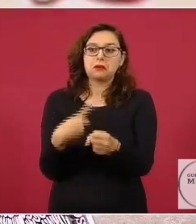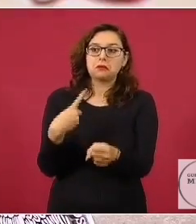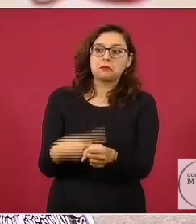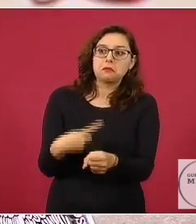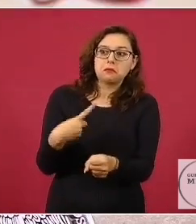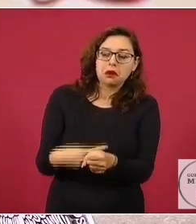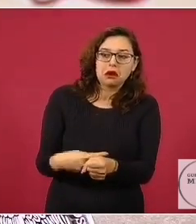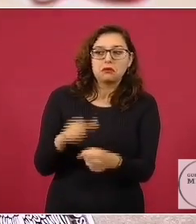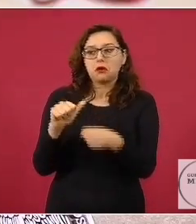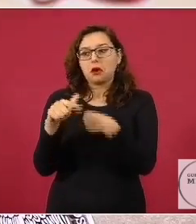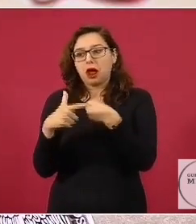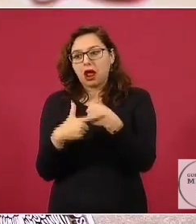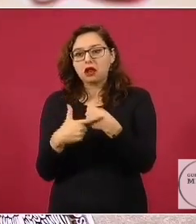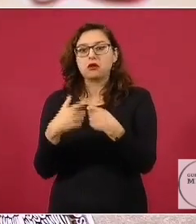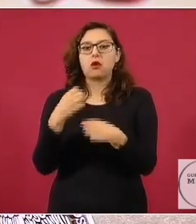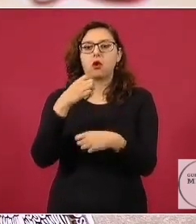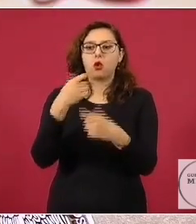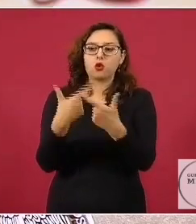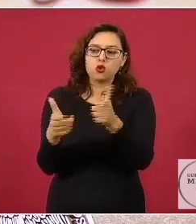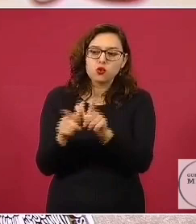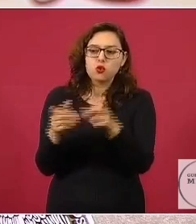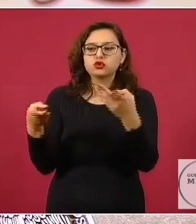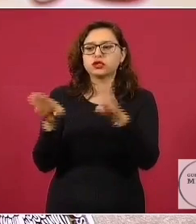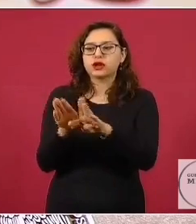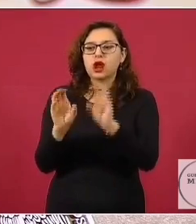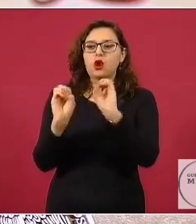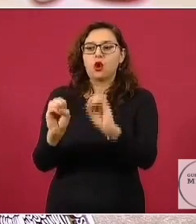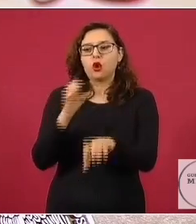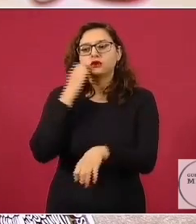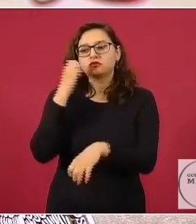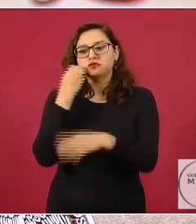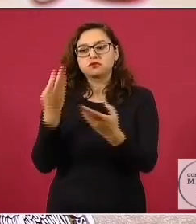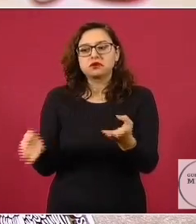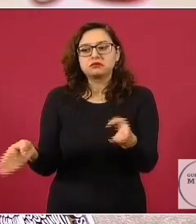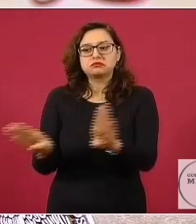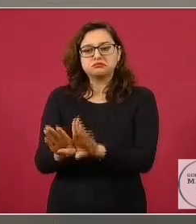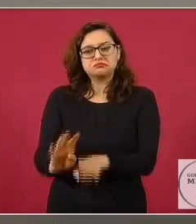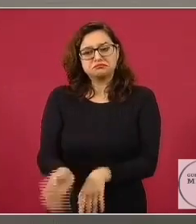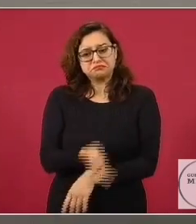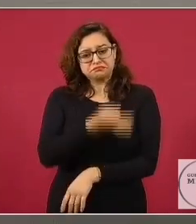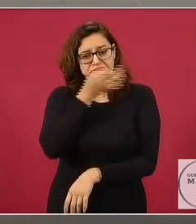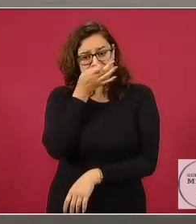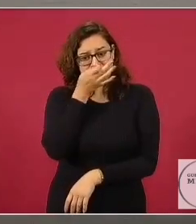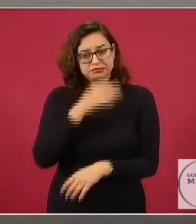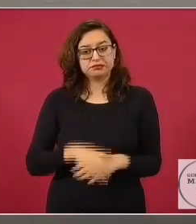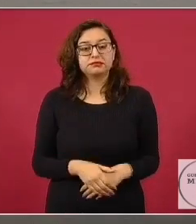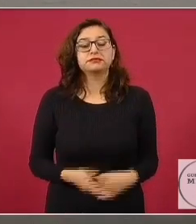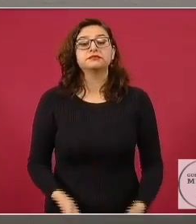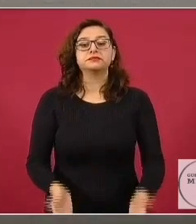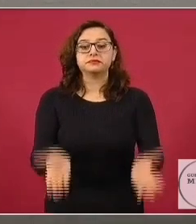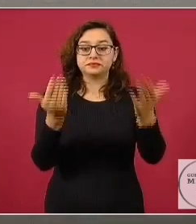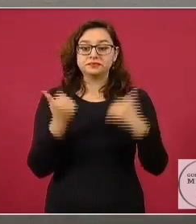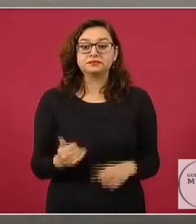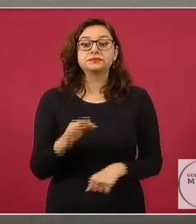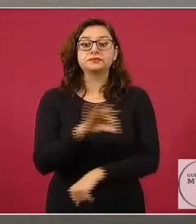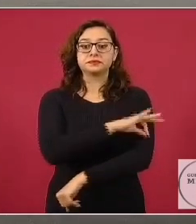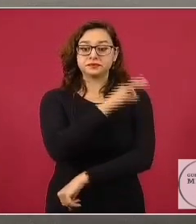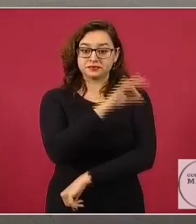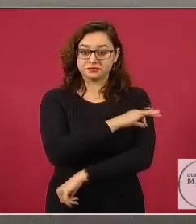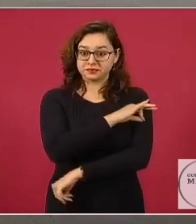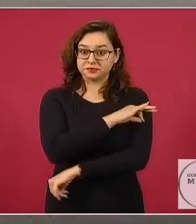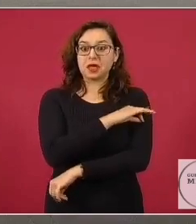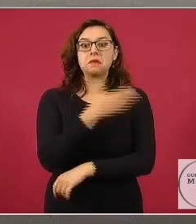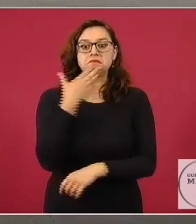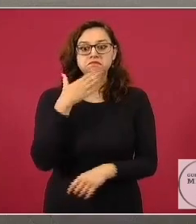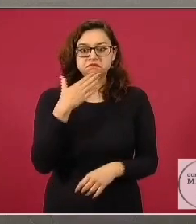algunos casos el cierre del plantel. Vamos a comentar de la vacunación. Vamos también en muy buen ritmo. Se ve